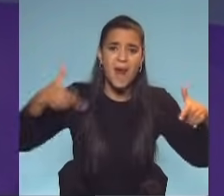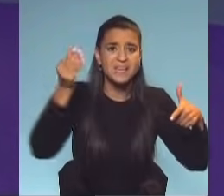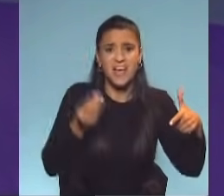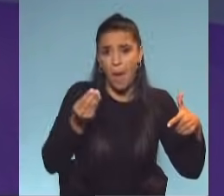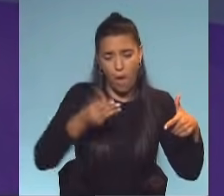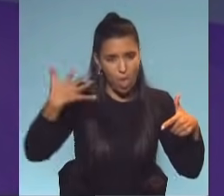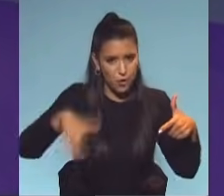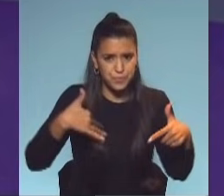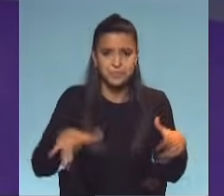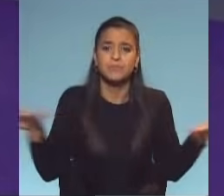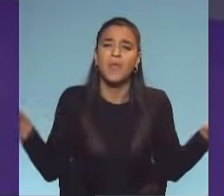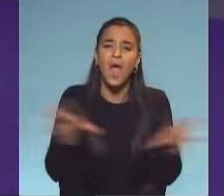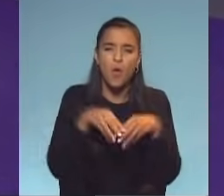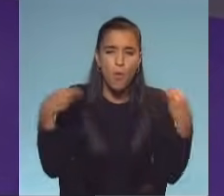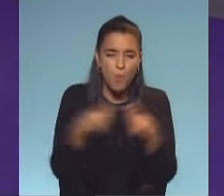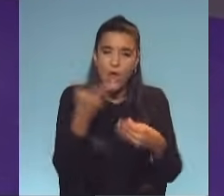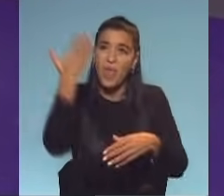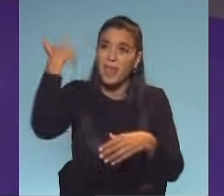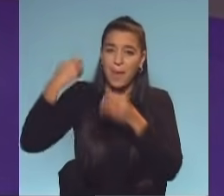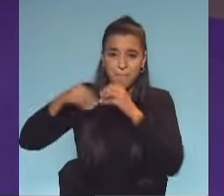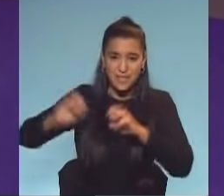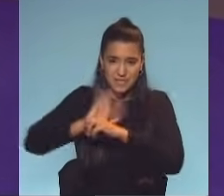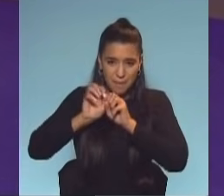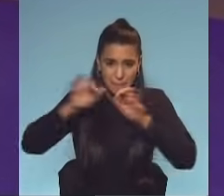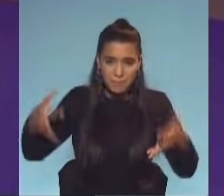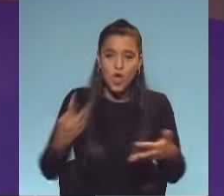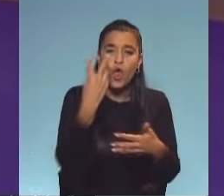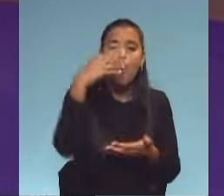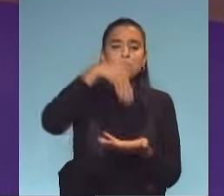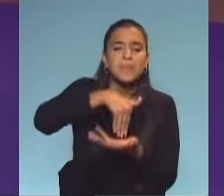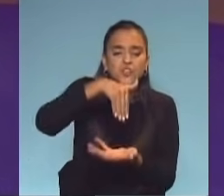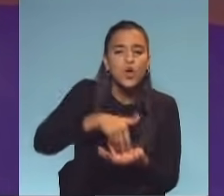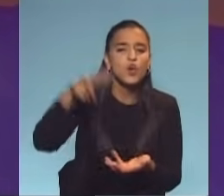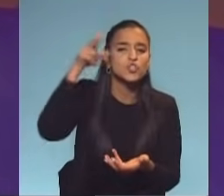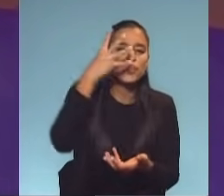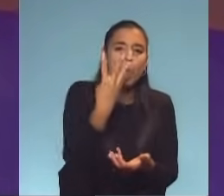semana. Vamos con los acumulados. Hasta el momento del inicio de la pandemia,